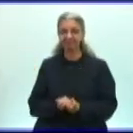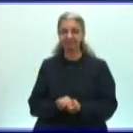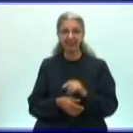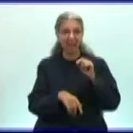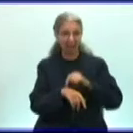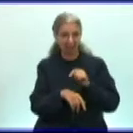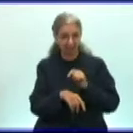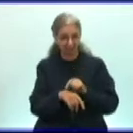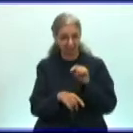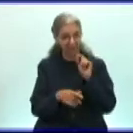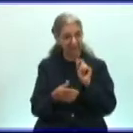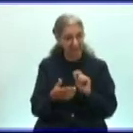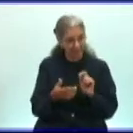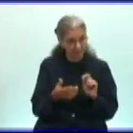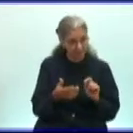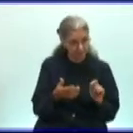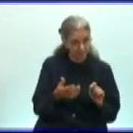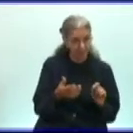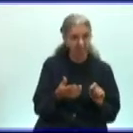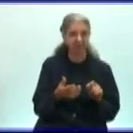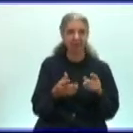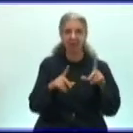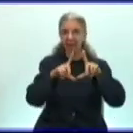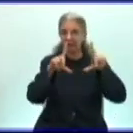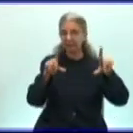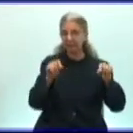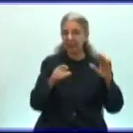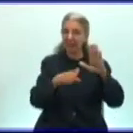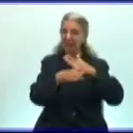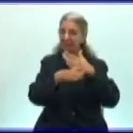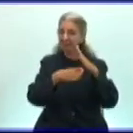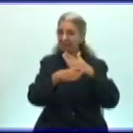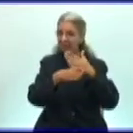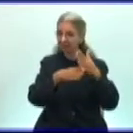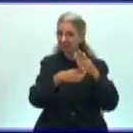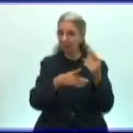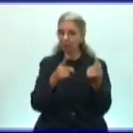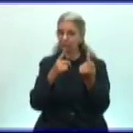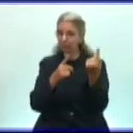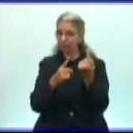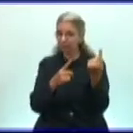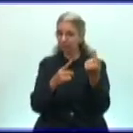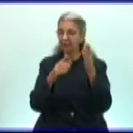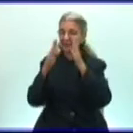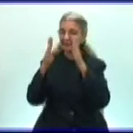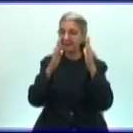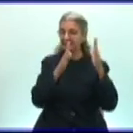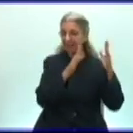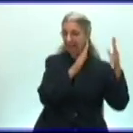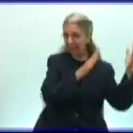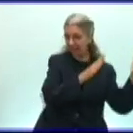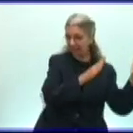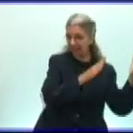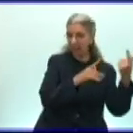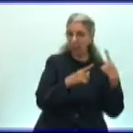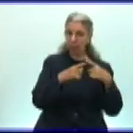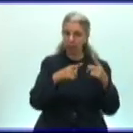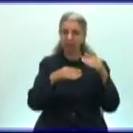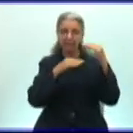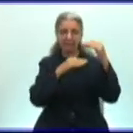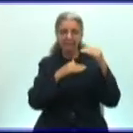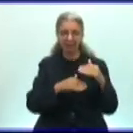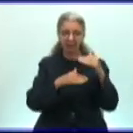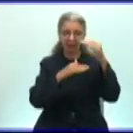Acá le estamos presentando, en cuanto a los tipos de conexión, el ejemplo de circuitos conectados en